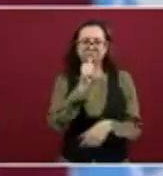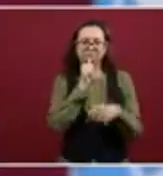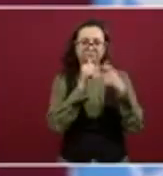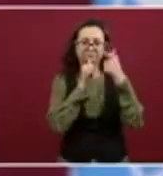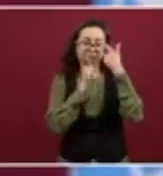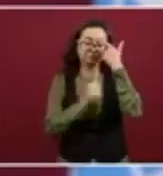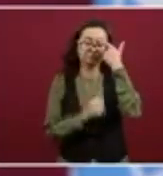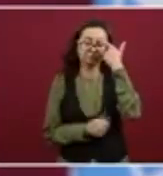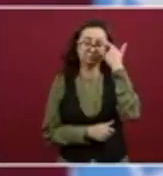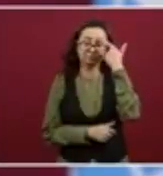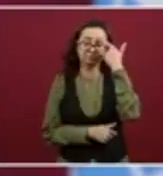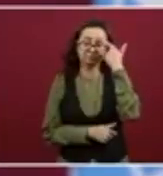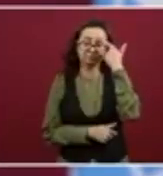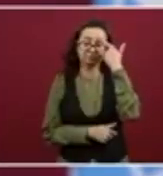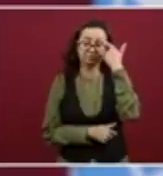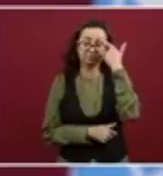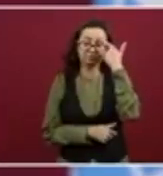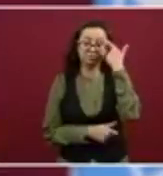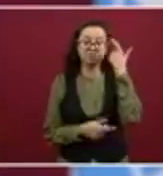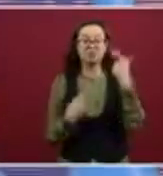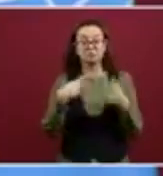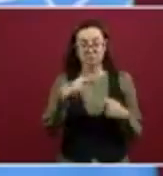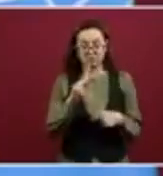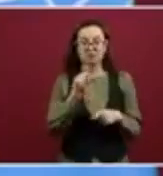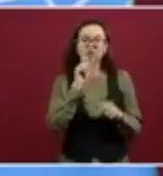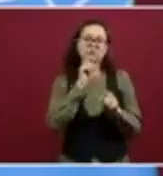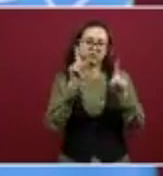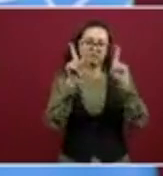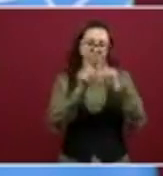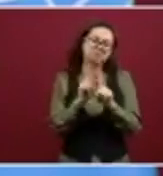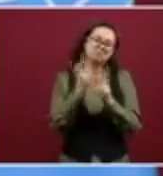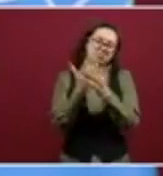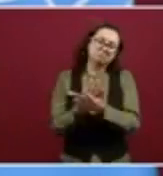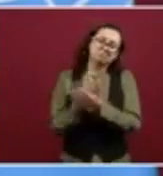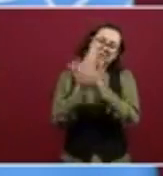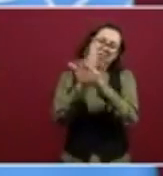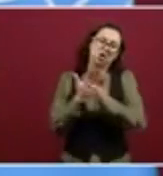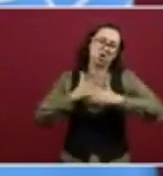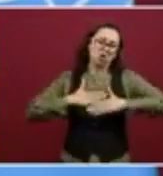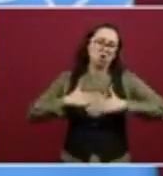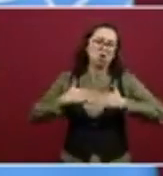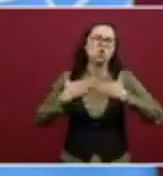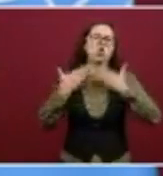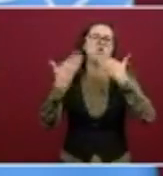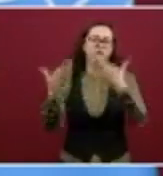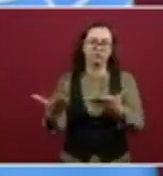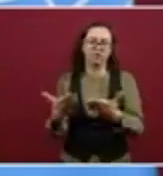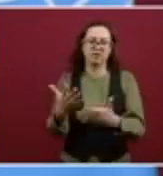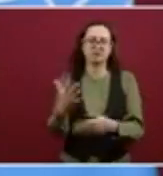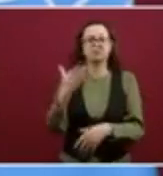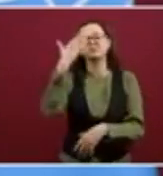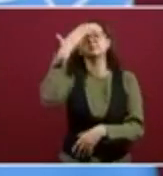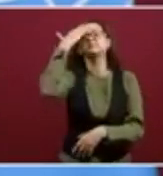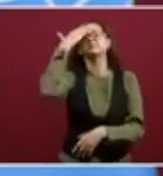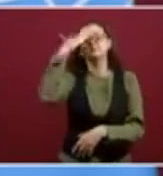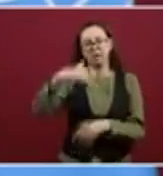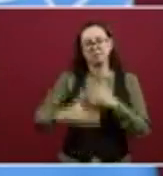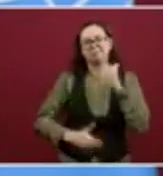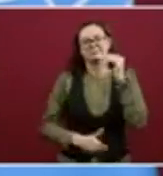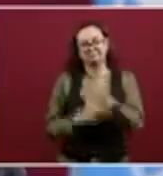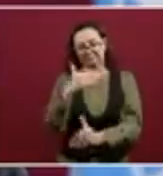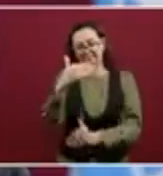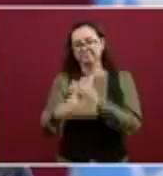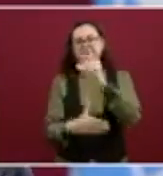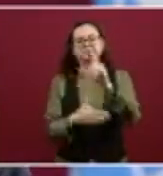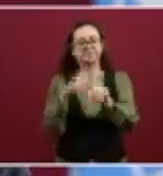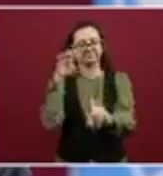de la violencia, pero al mismo tiempo pues nos tiene confianza y sabe que lo vamos